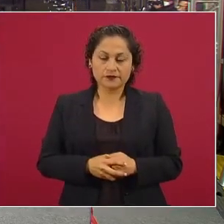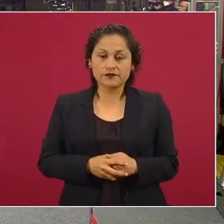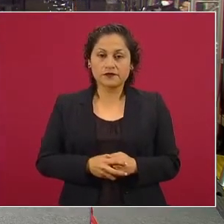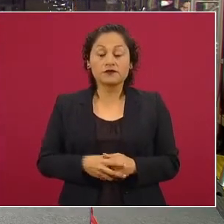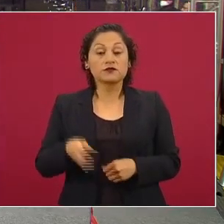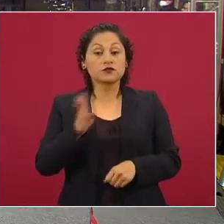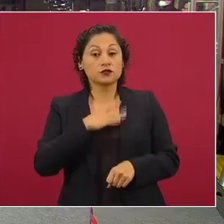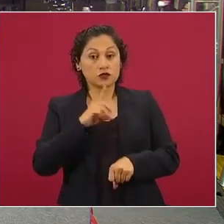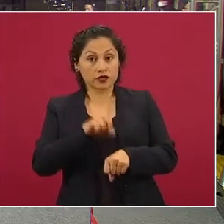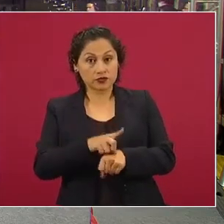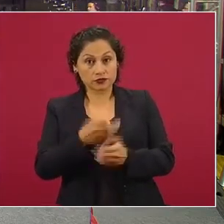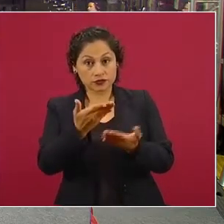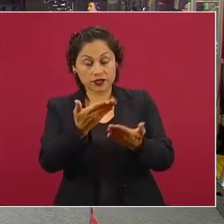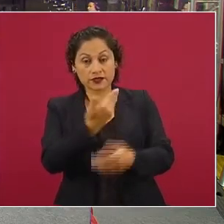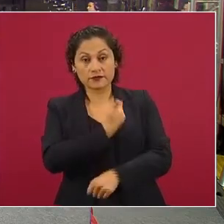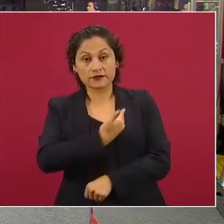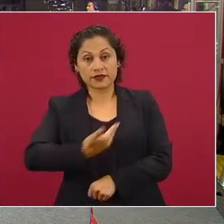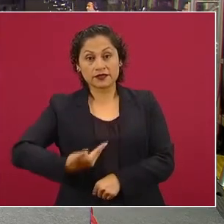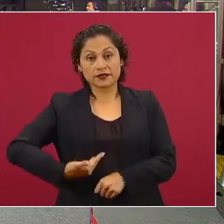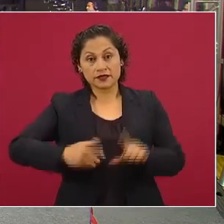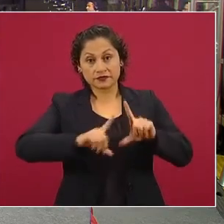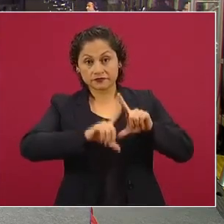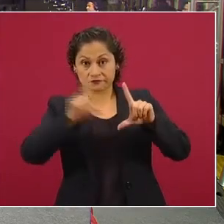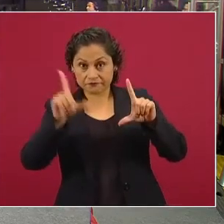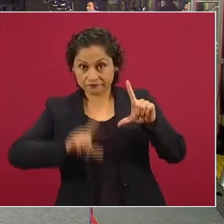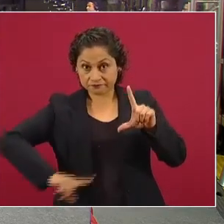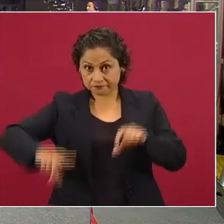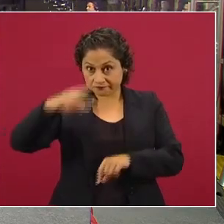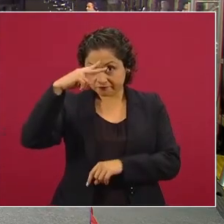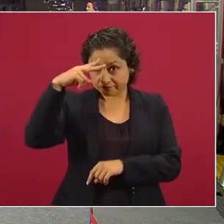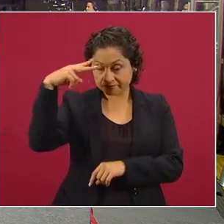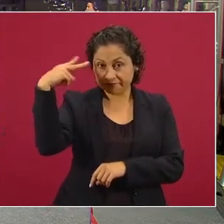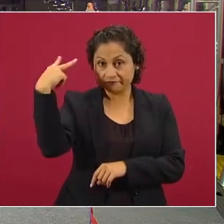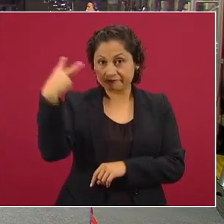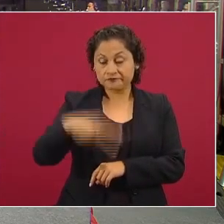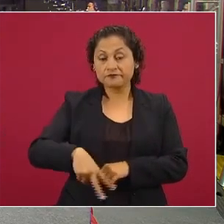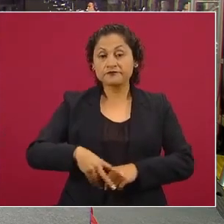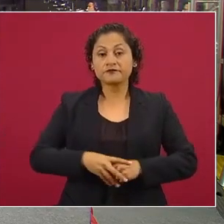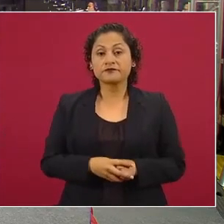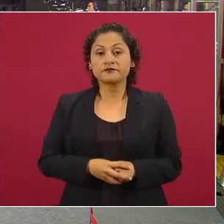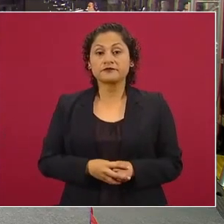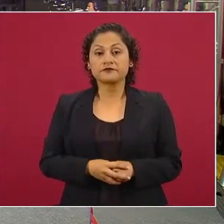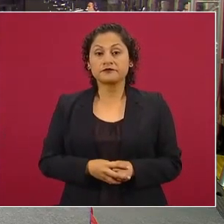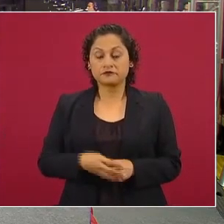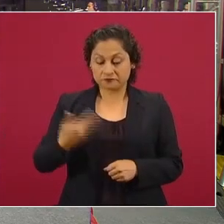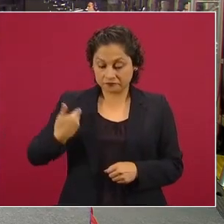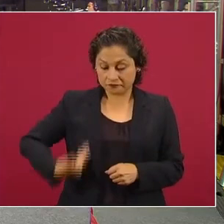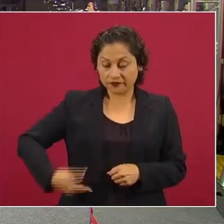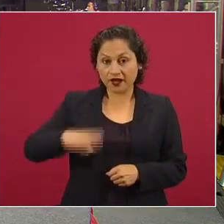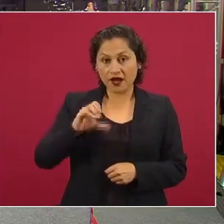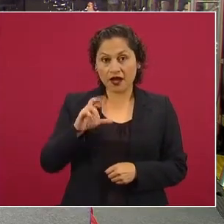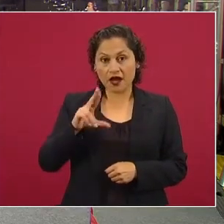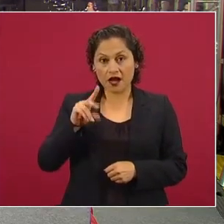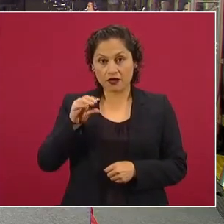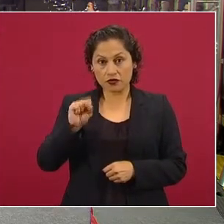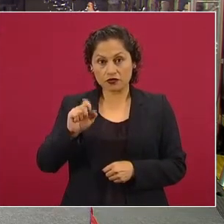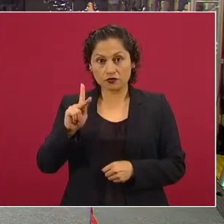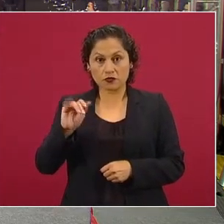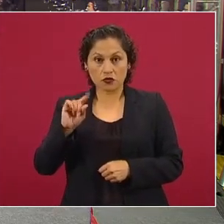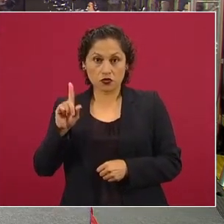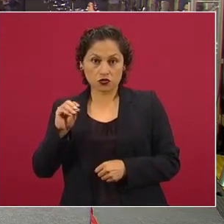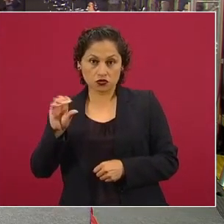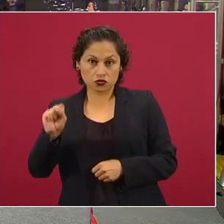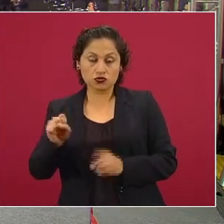Muy buenos días, presidente constitucional de los Estados Unidos Mexicanos. Su servidor Carlos Pozos, reportero de La